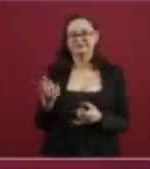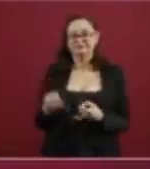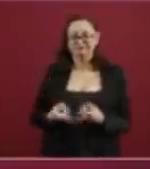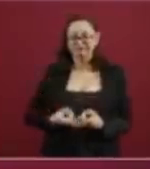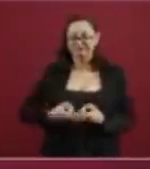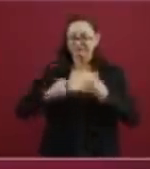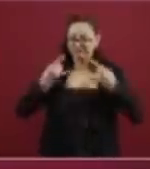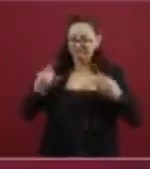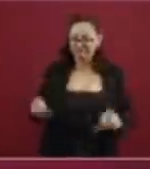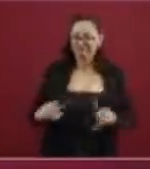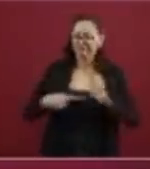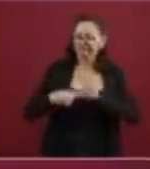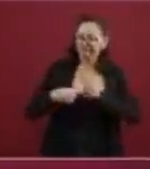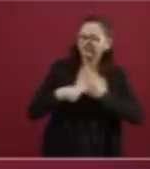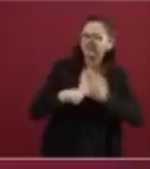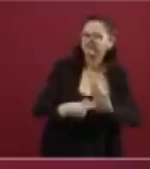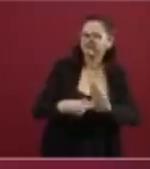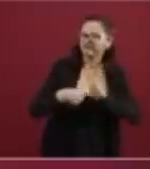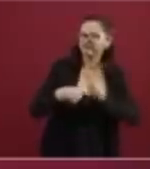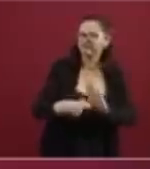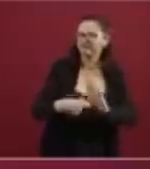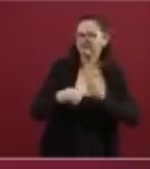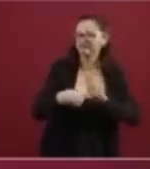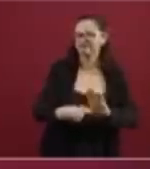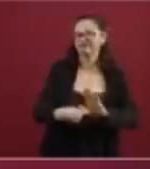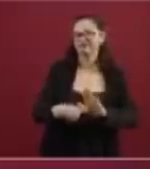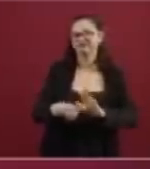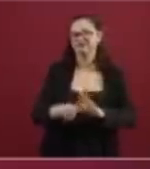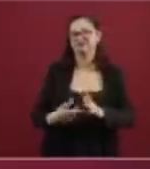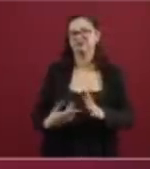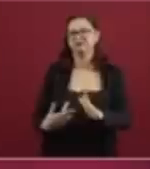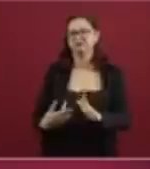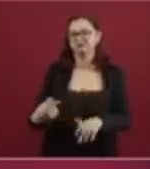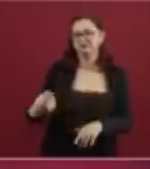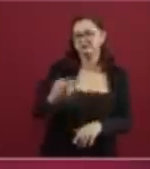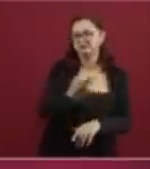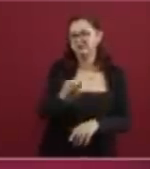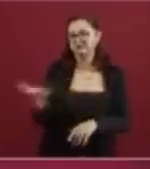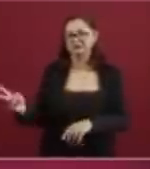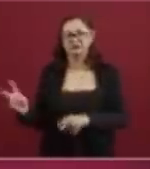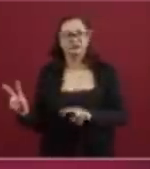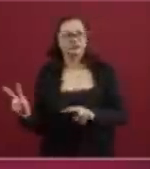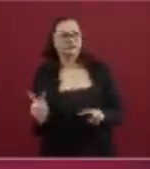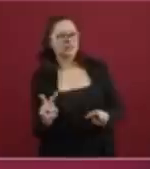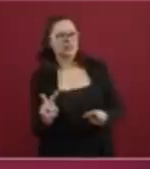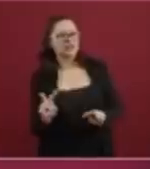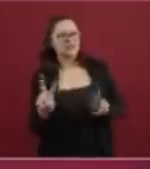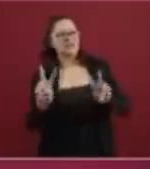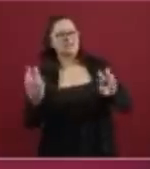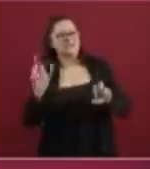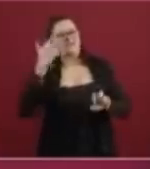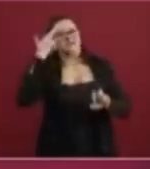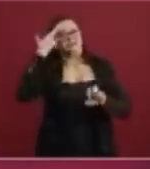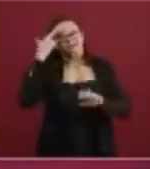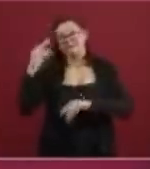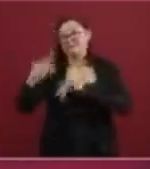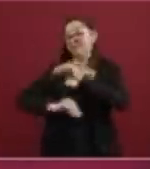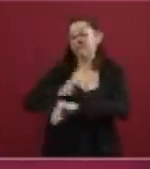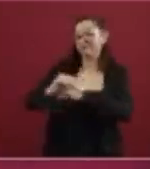ventiló, se recordó, se puso sobre la mesa el tema.